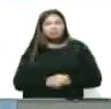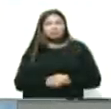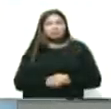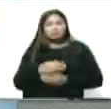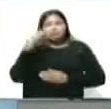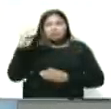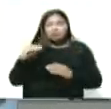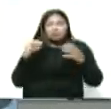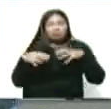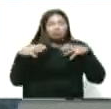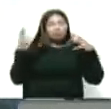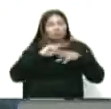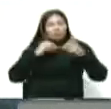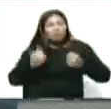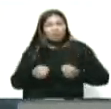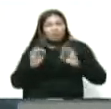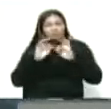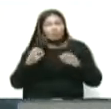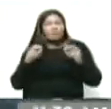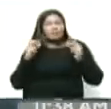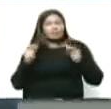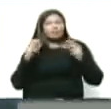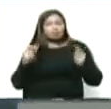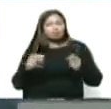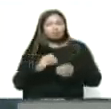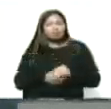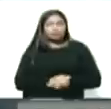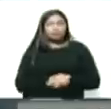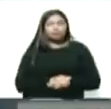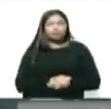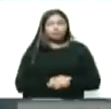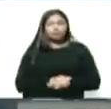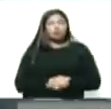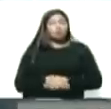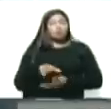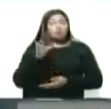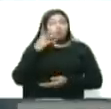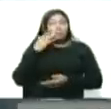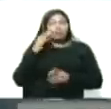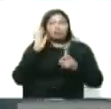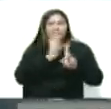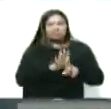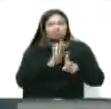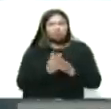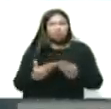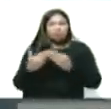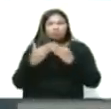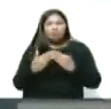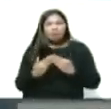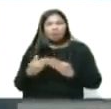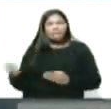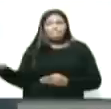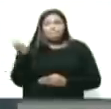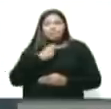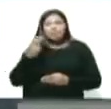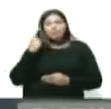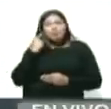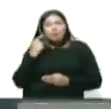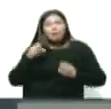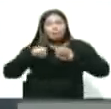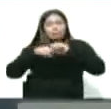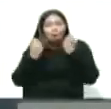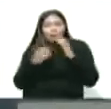disminuye enormemente ese tipo de acción. Ejemplo, acoso escolar, femicidio, violaciones de derechos